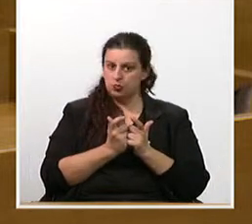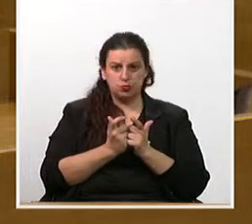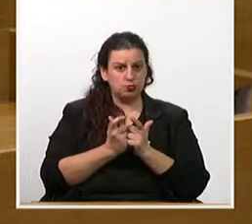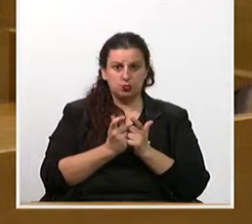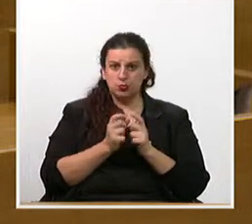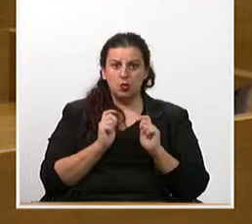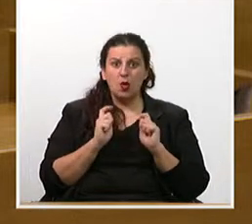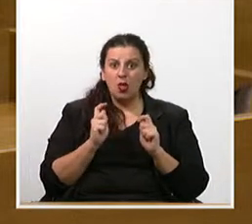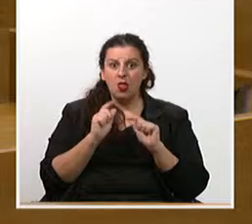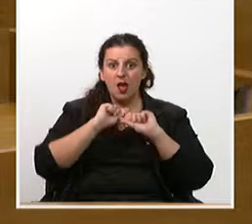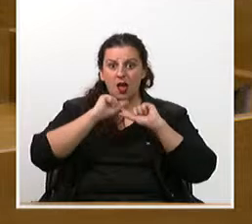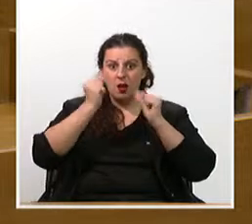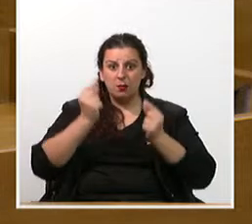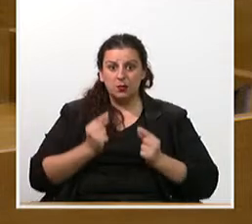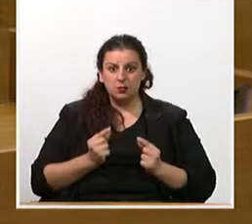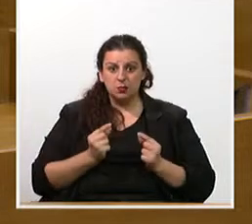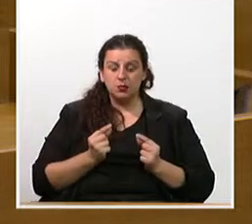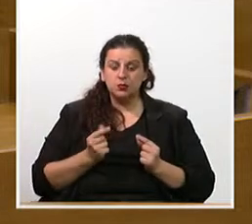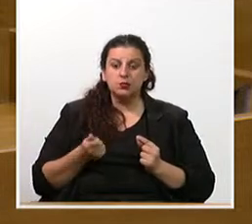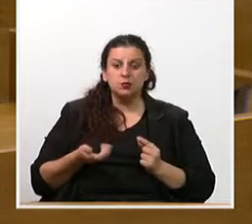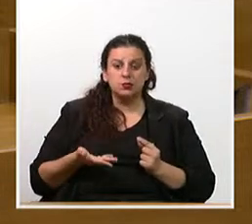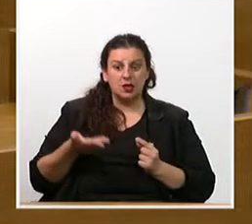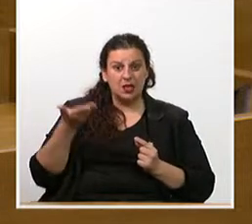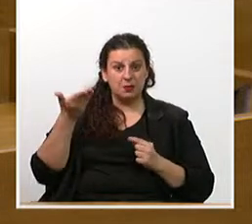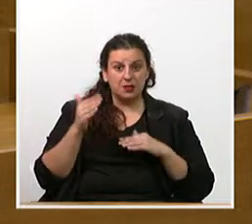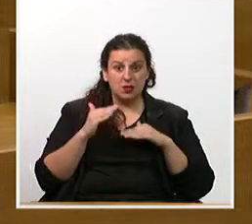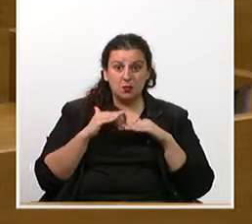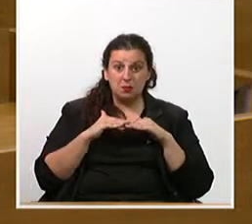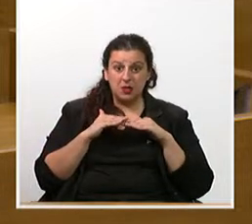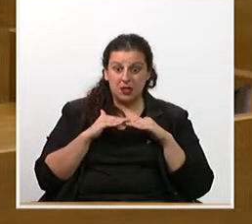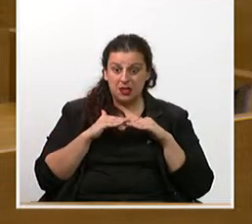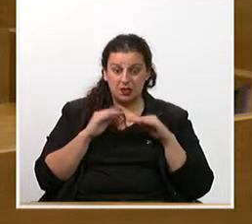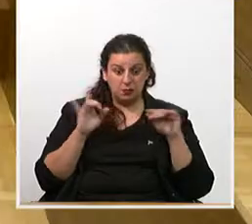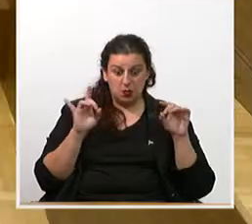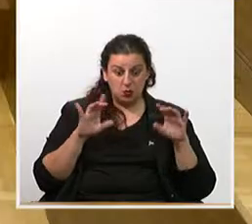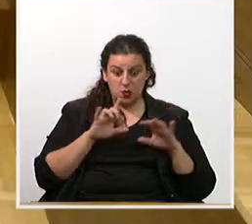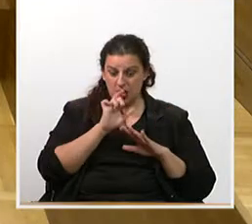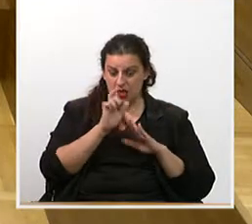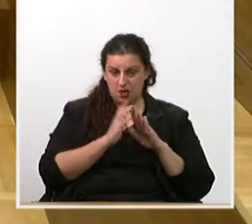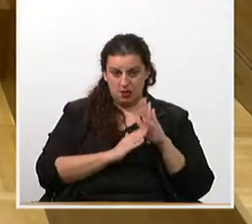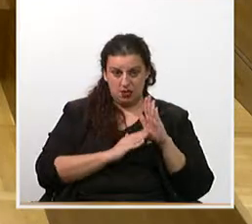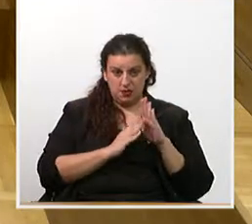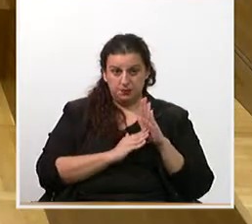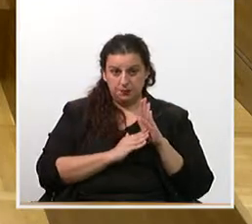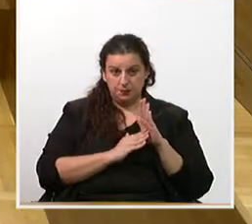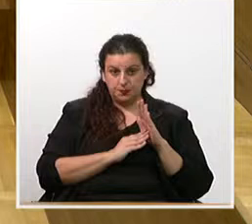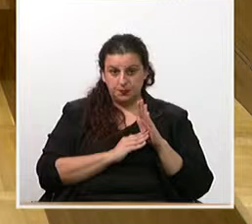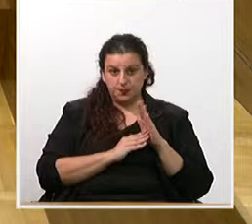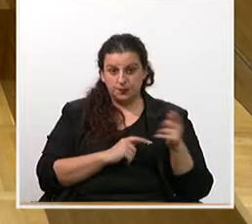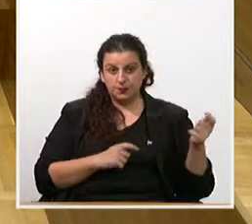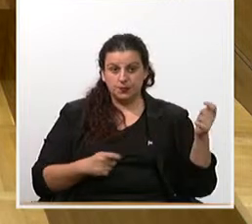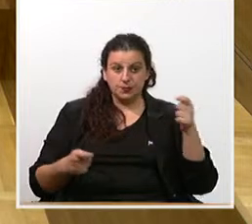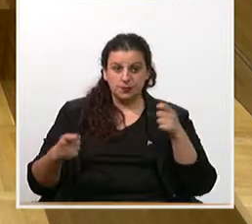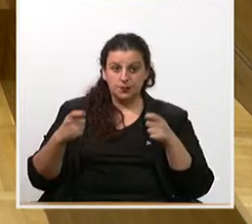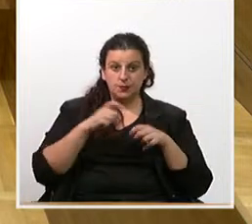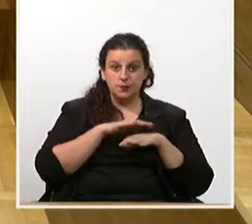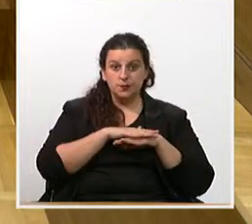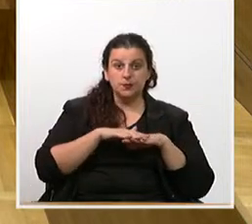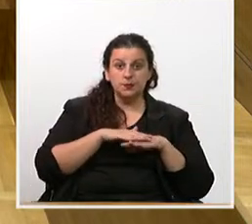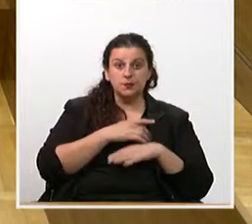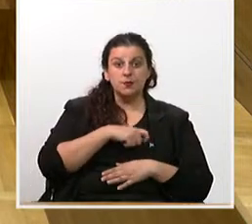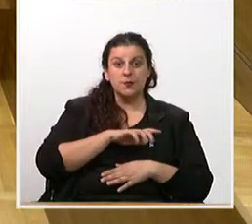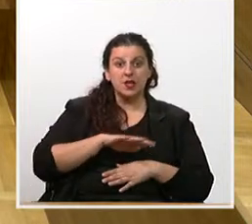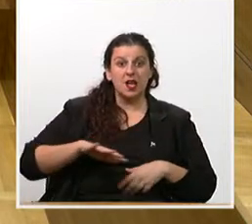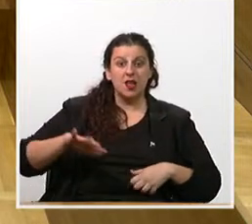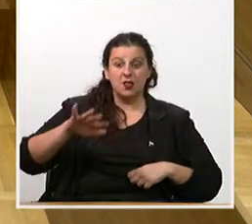presupuestariamente con un incremento que como mínimo igu al de la comunidad valenciana la aportación del gobierno nacional es similar a